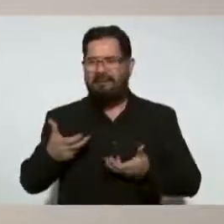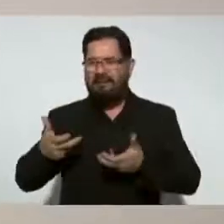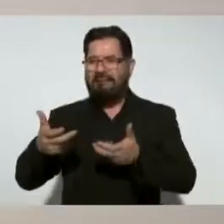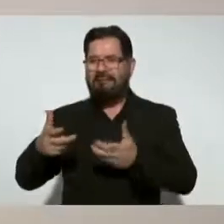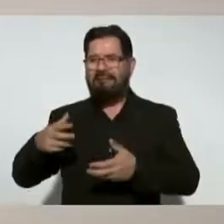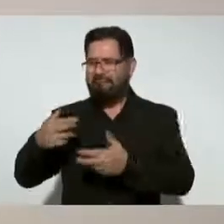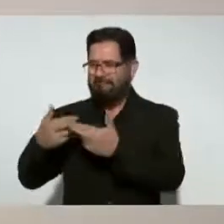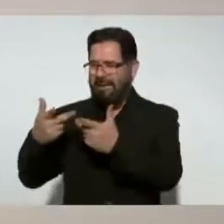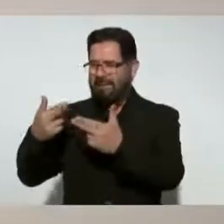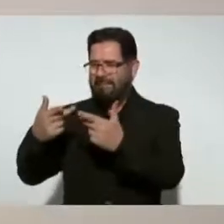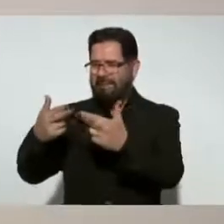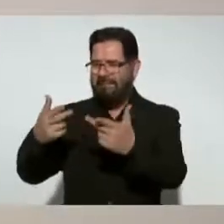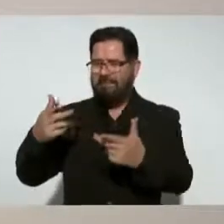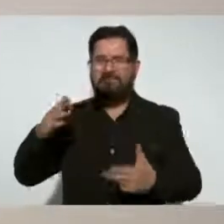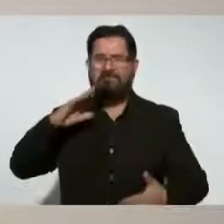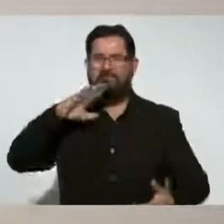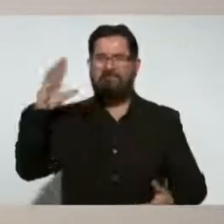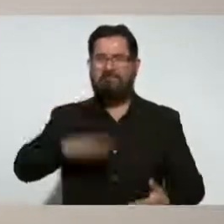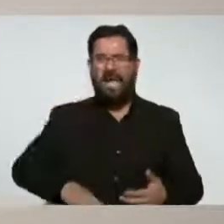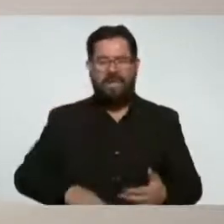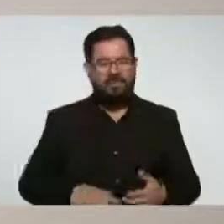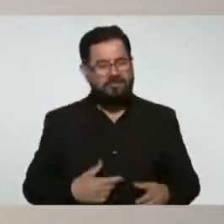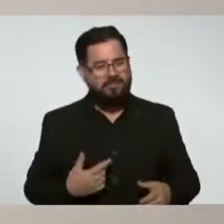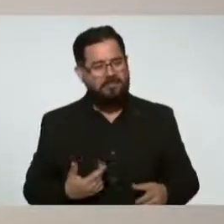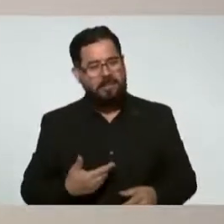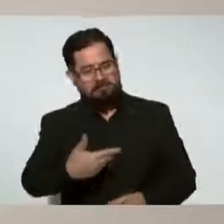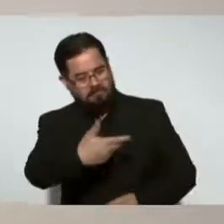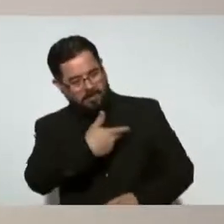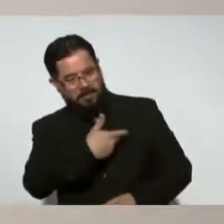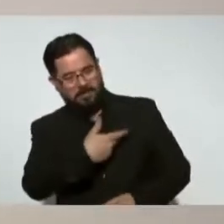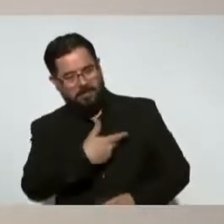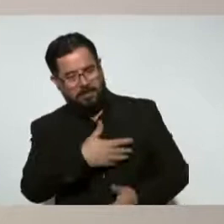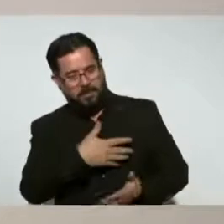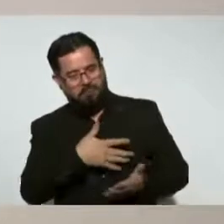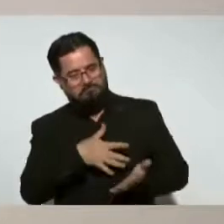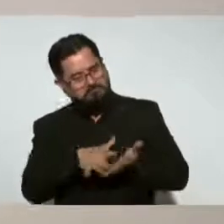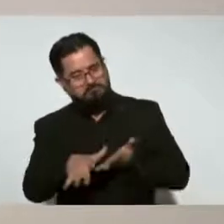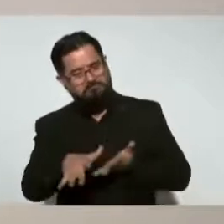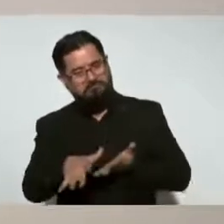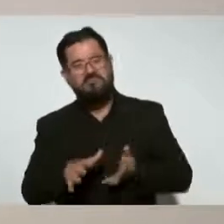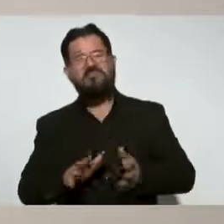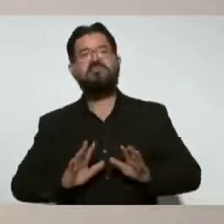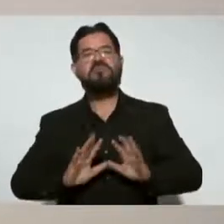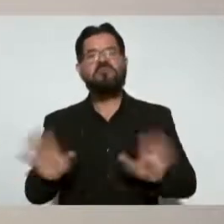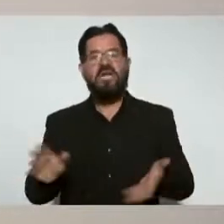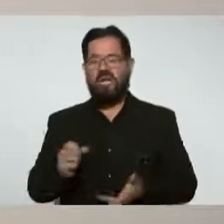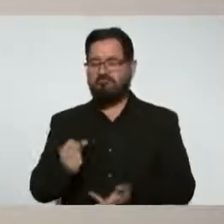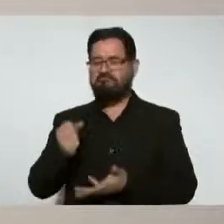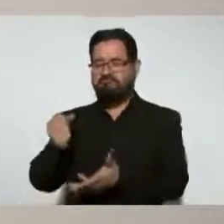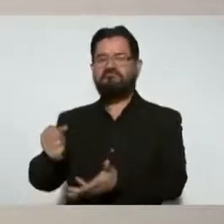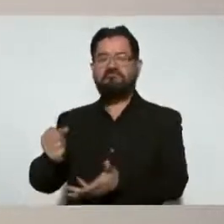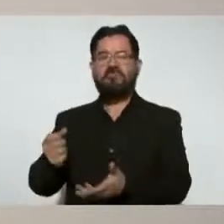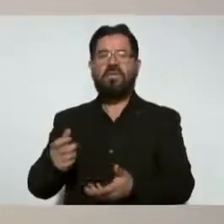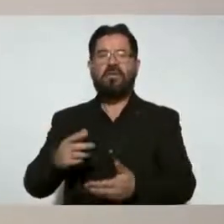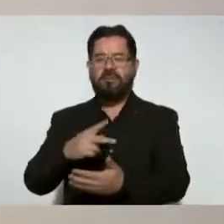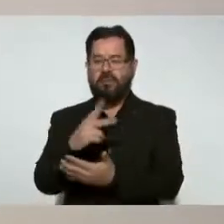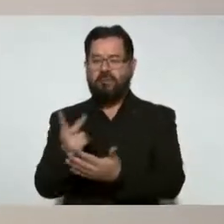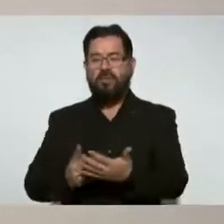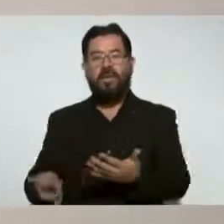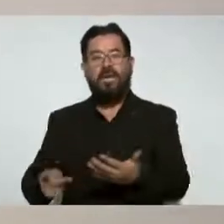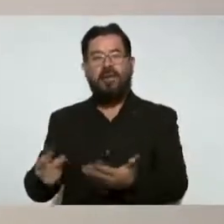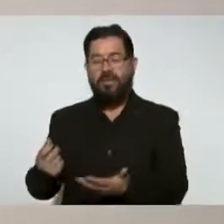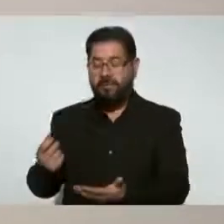me pidieron que ayudáramos, y se está llevando a cabo un programa con